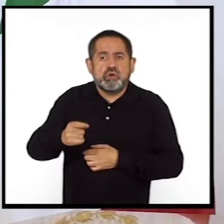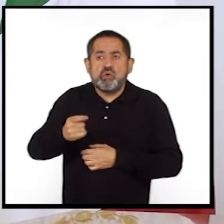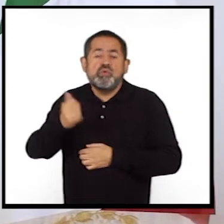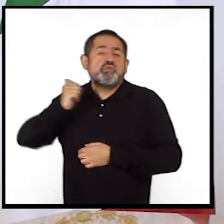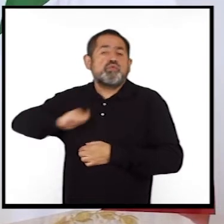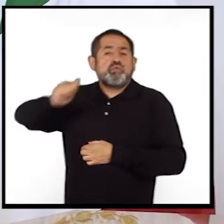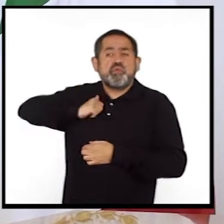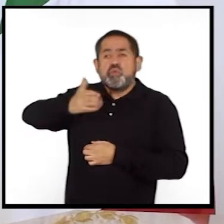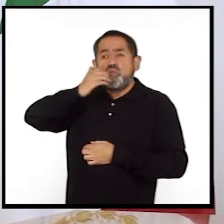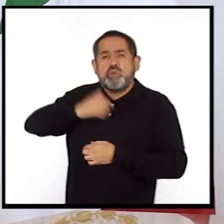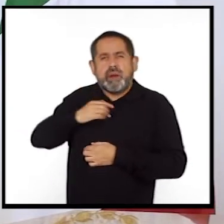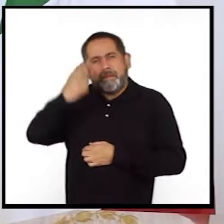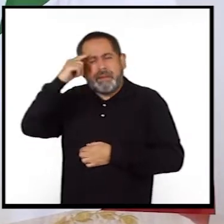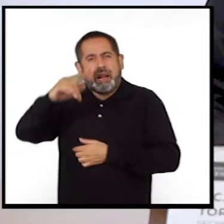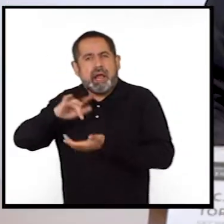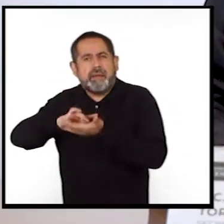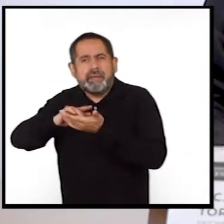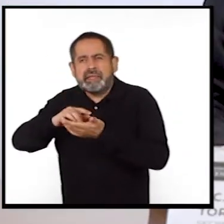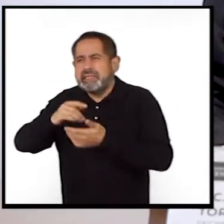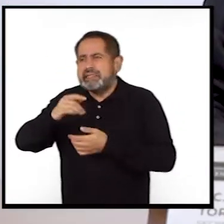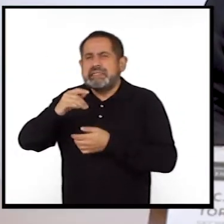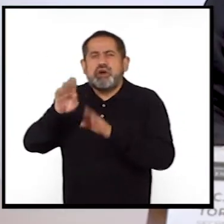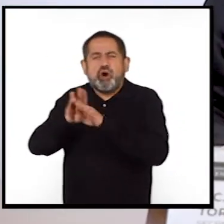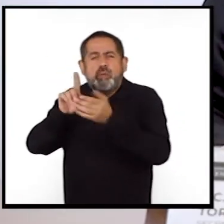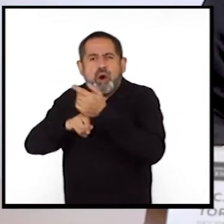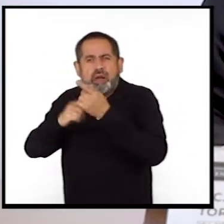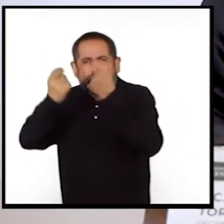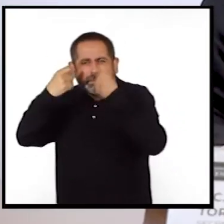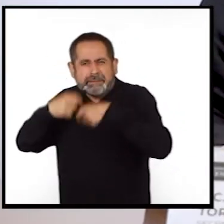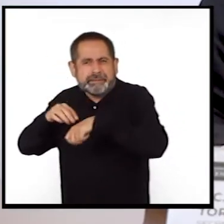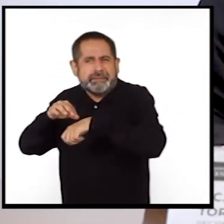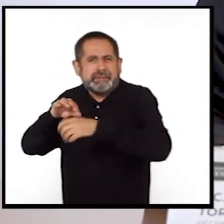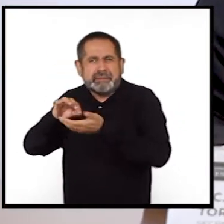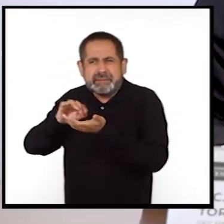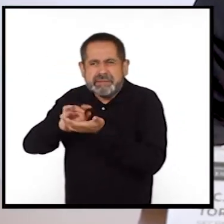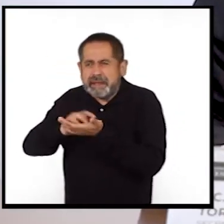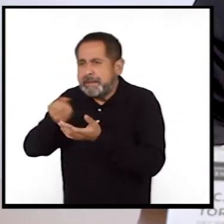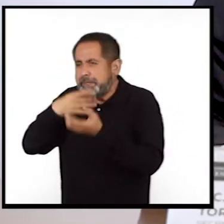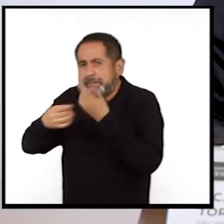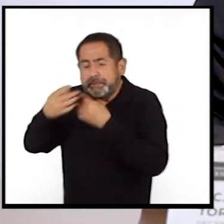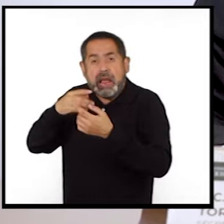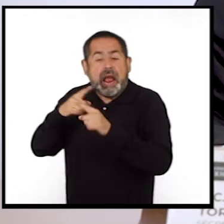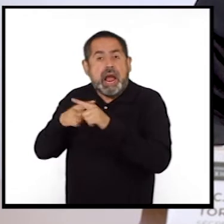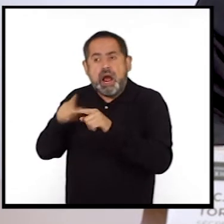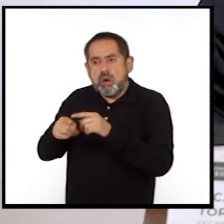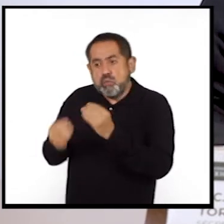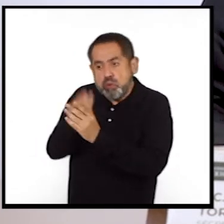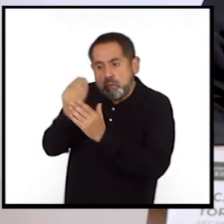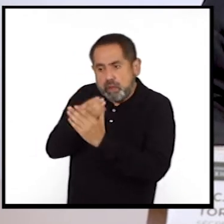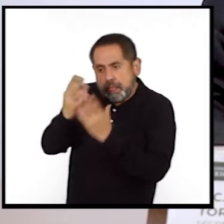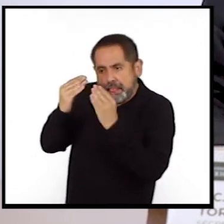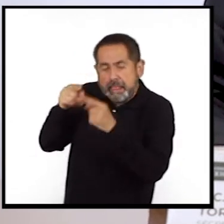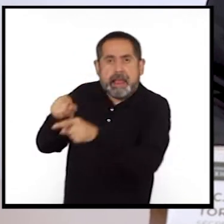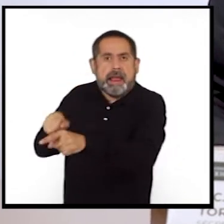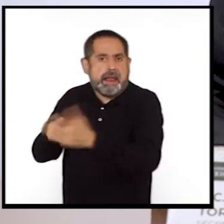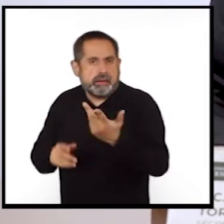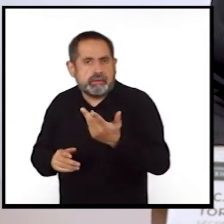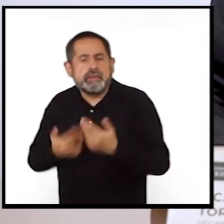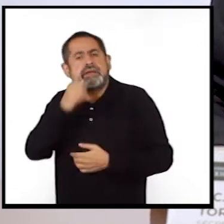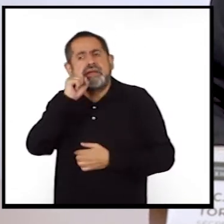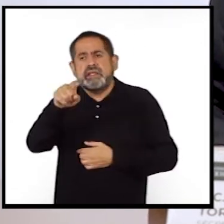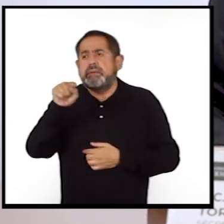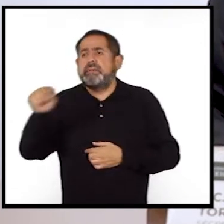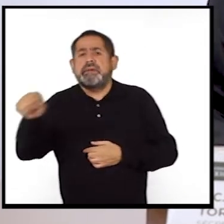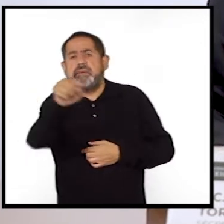de medicina tradicional y también, como otros elementos de innovación, el evento